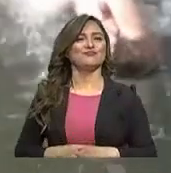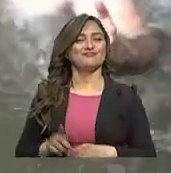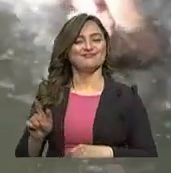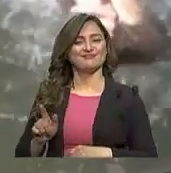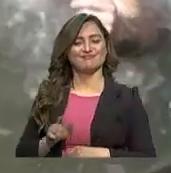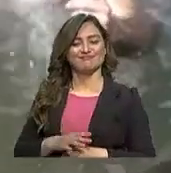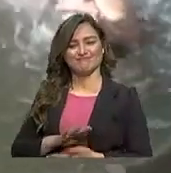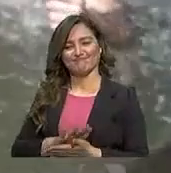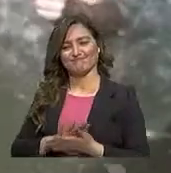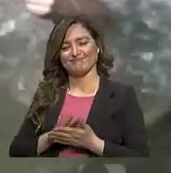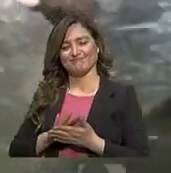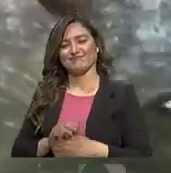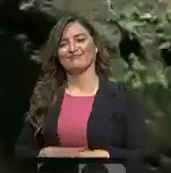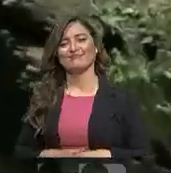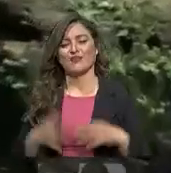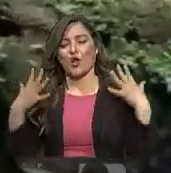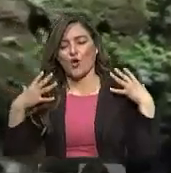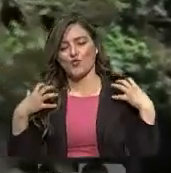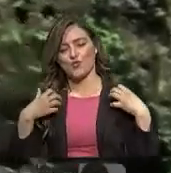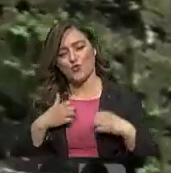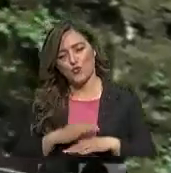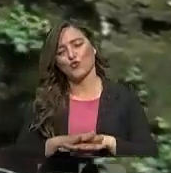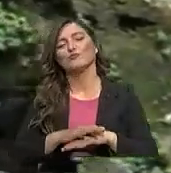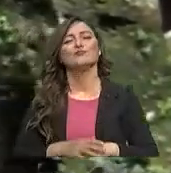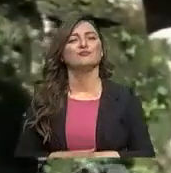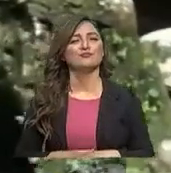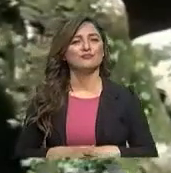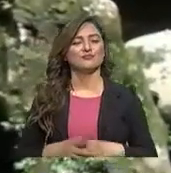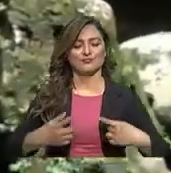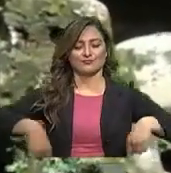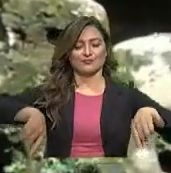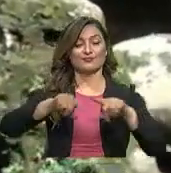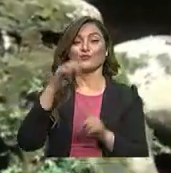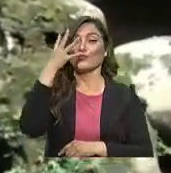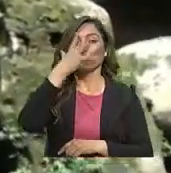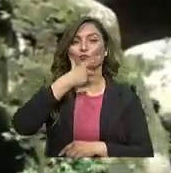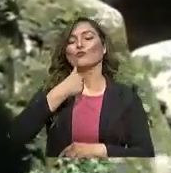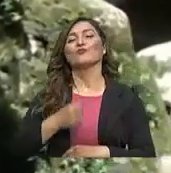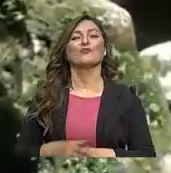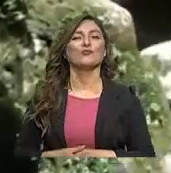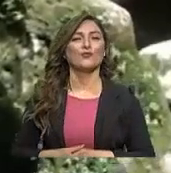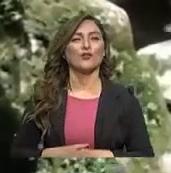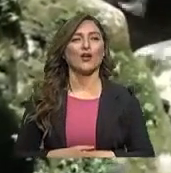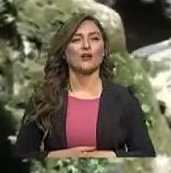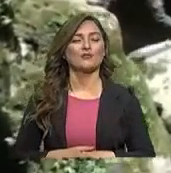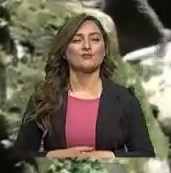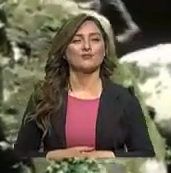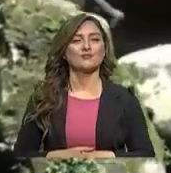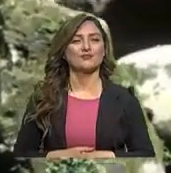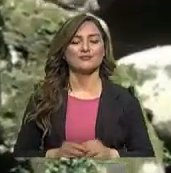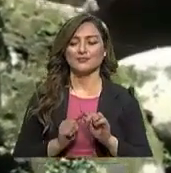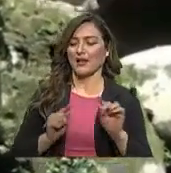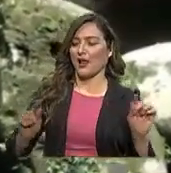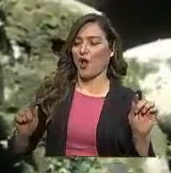se relajan en las cristalinas aguas. Acá vemos una hermosa poza de aproximadamente unos 8 metros de